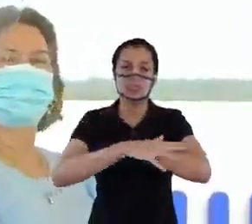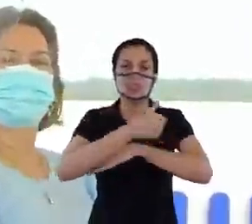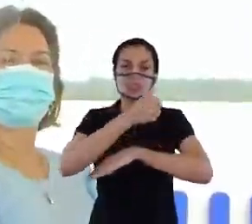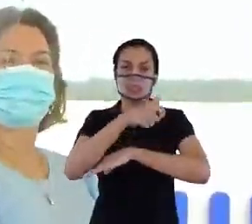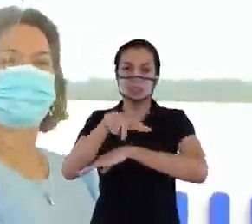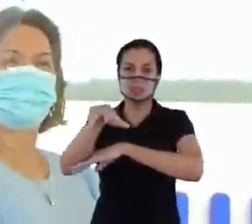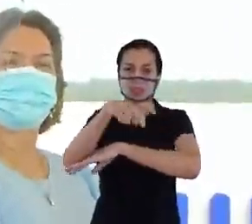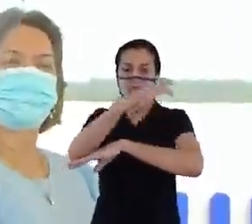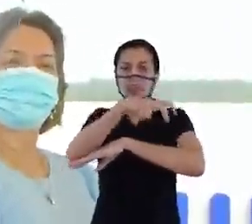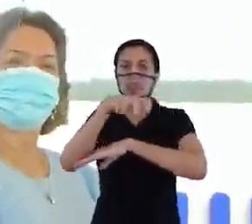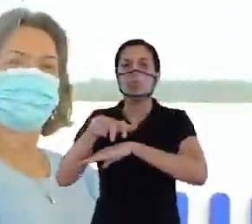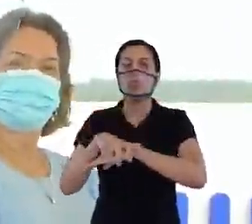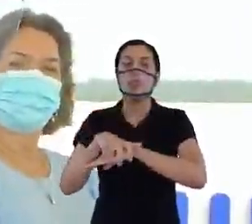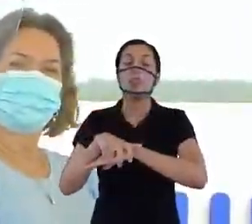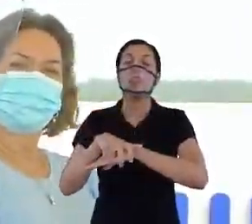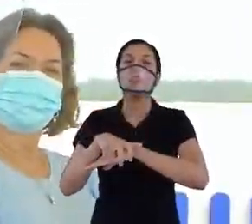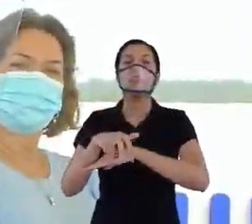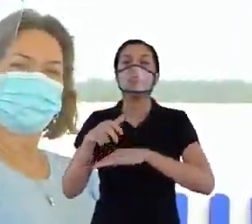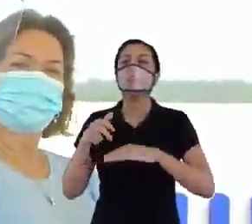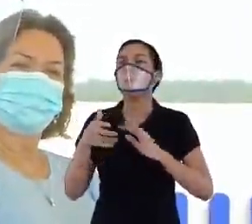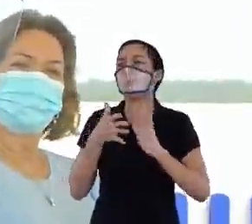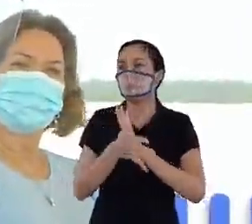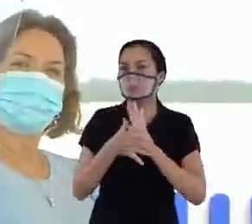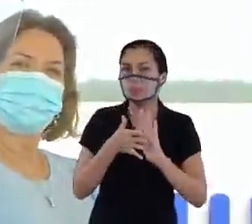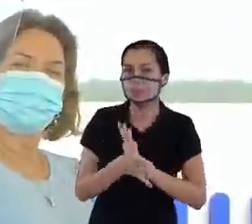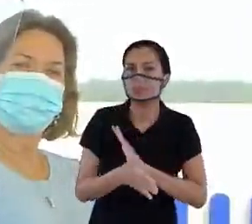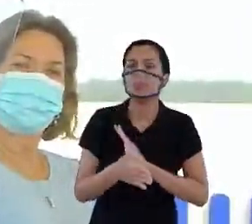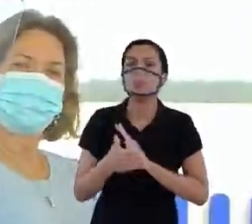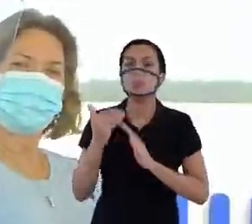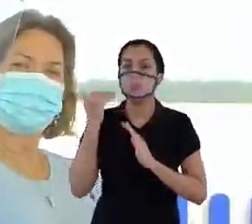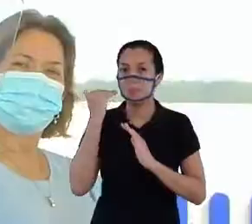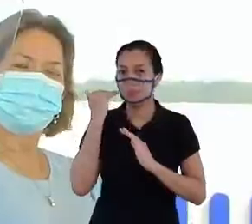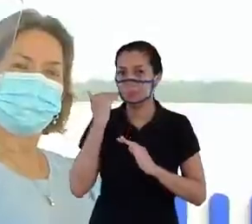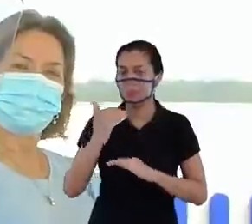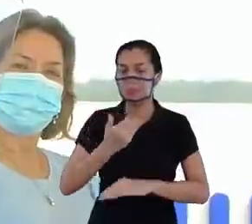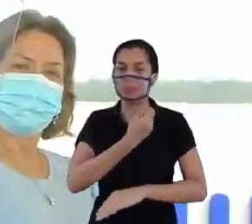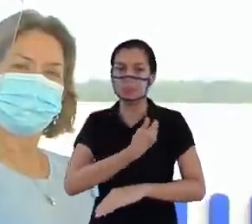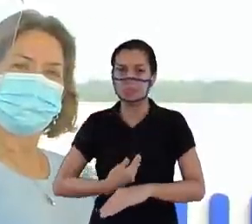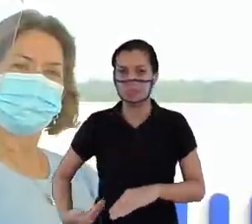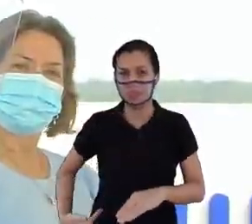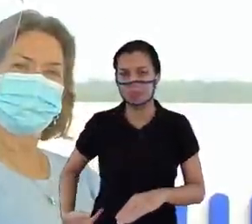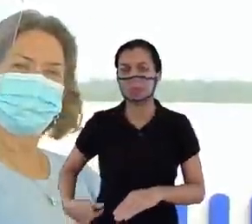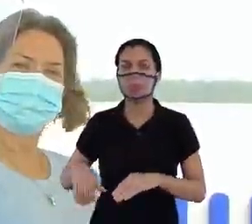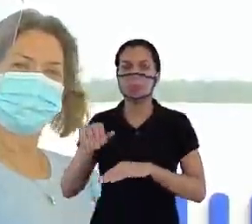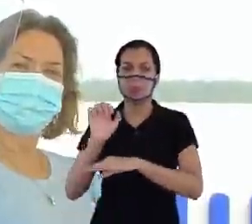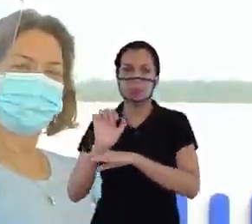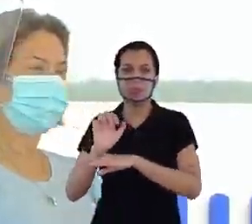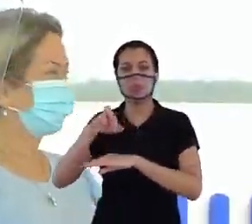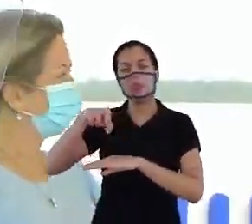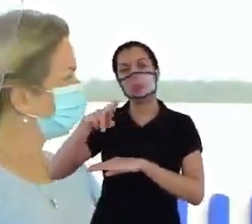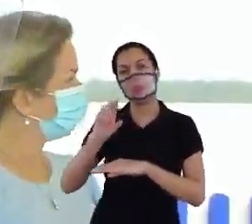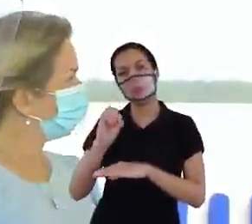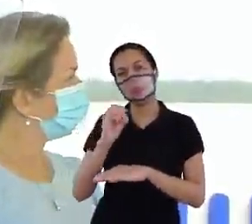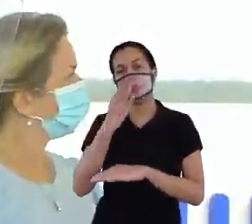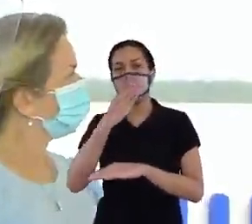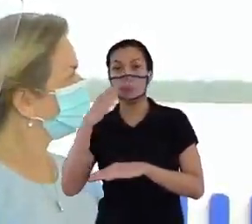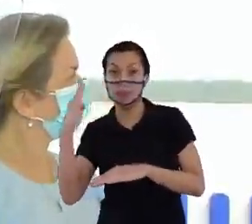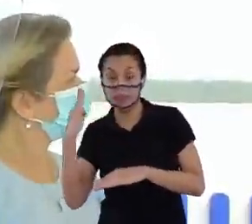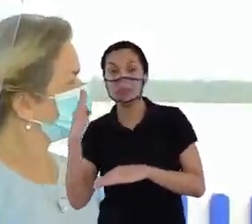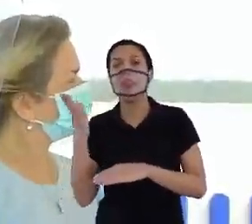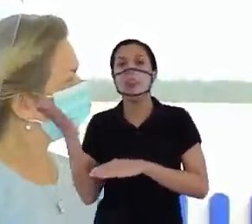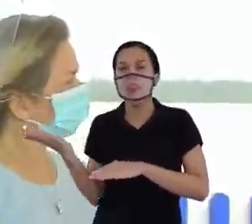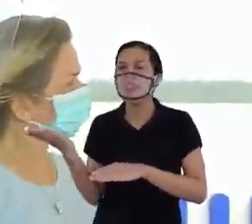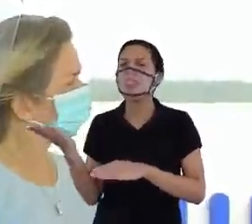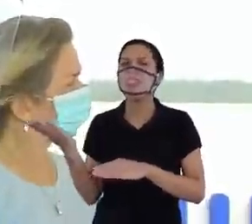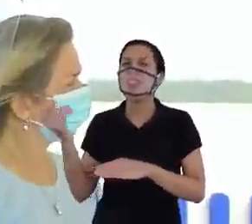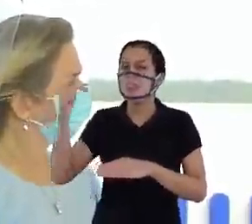directora de Pro Barranquilla, quienes nos cuentan sus impresiones sobre la apuesta conjunta para atraer inversión y promover y reactivar